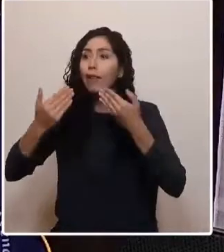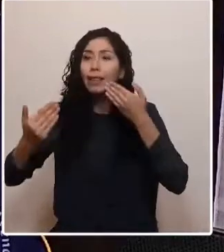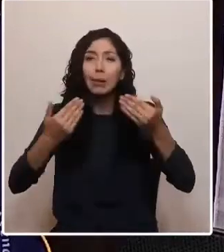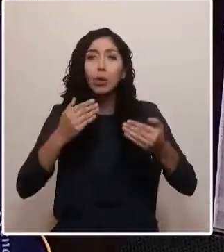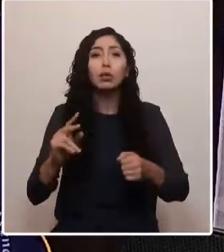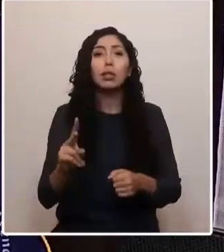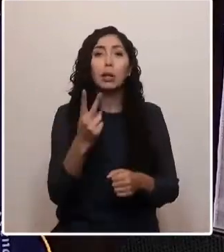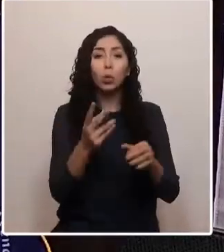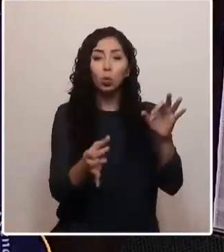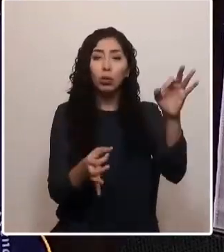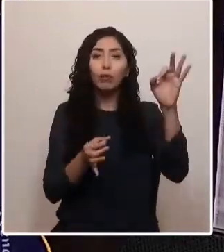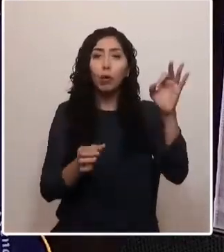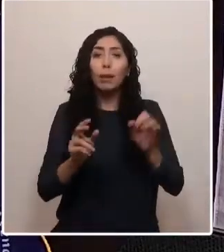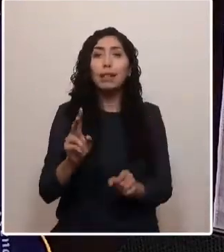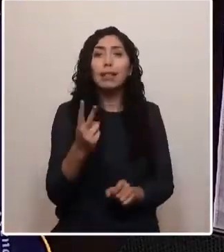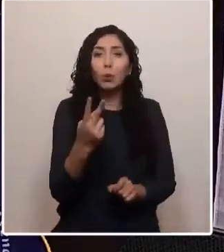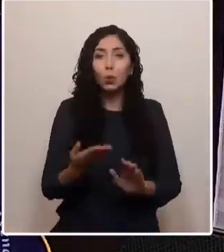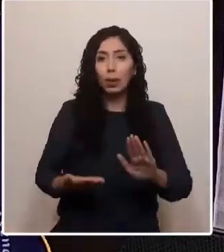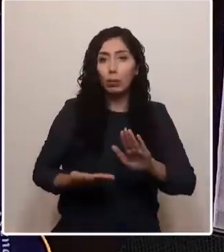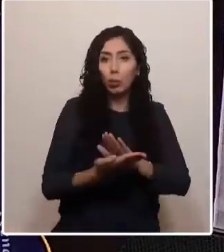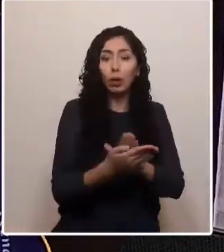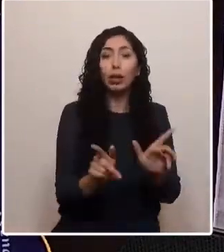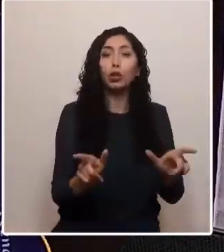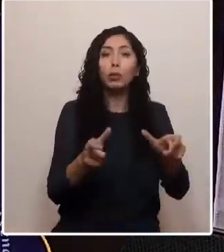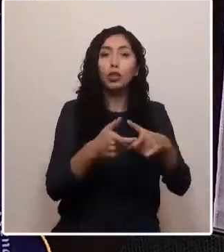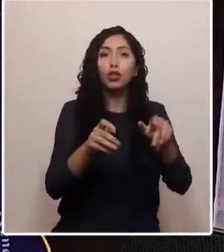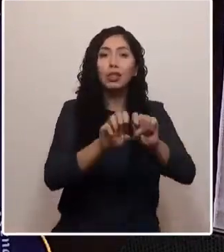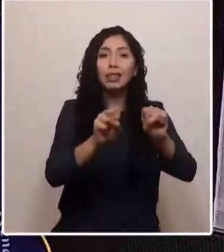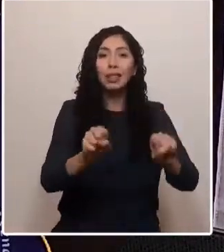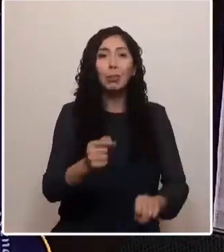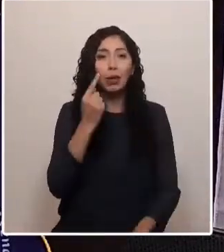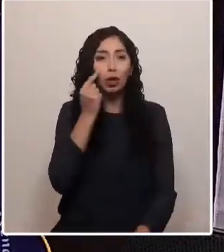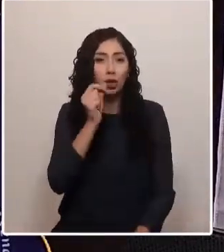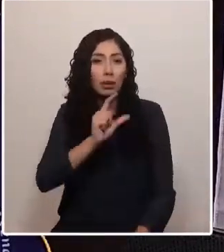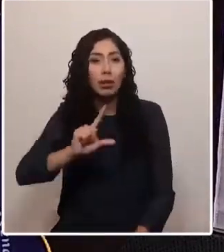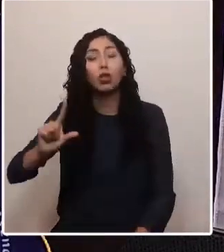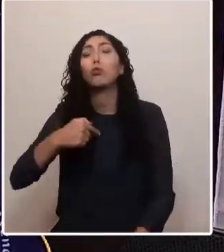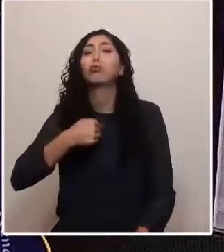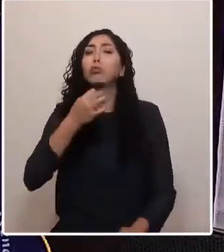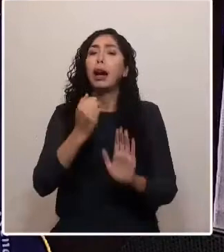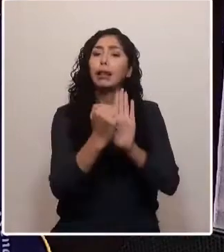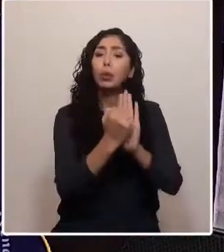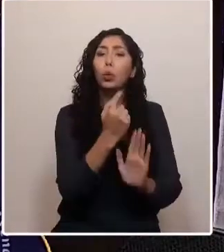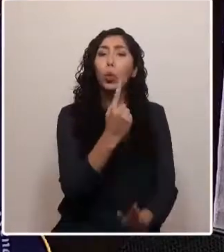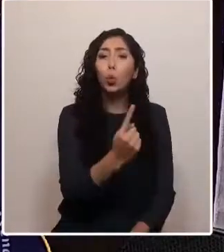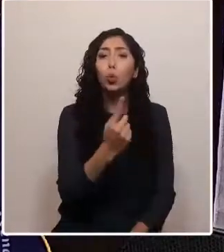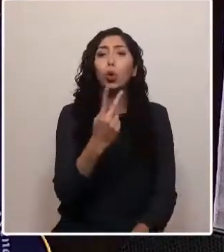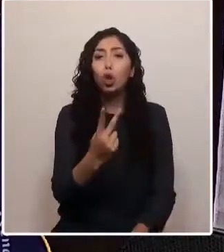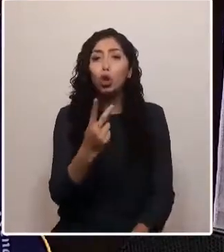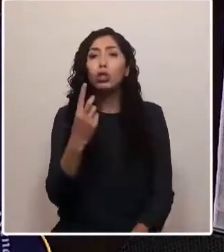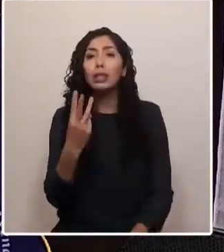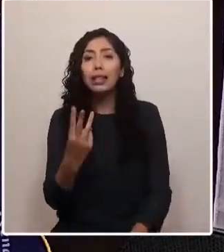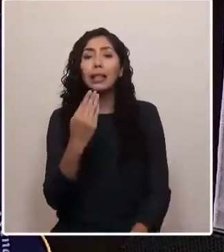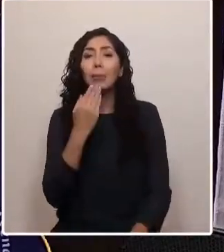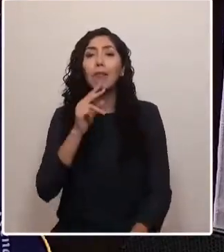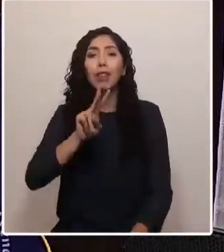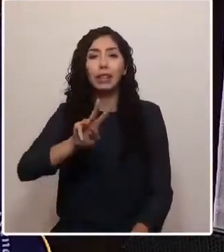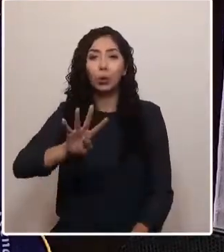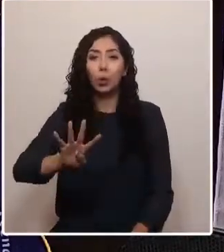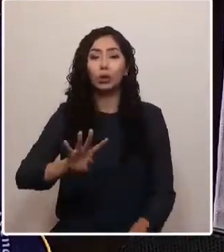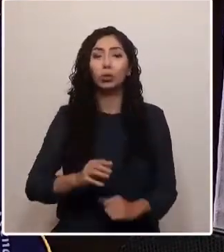segunda propuesta de la Comisión Sistemas de Conocimiento. Me voy a referir a los artículos 1, 2, 3 y 24. Primero,